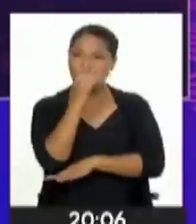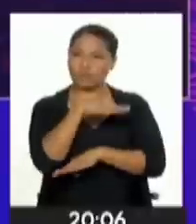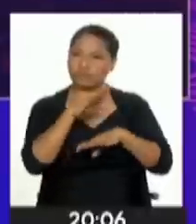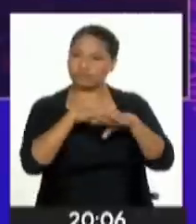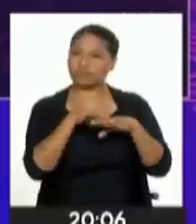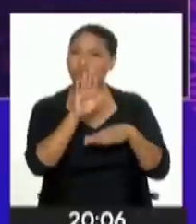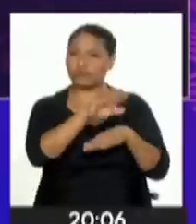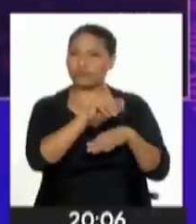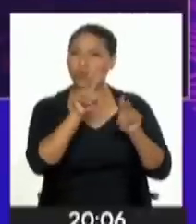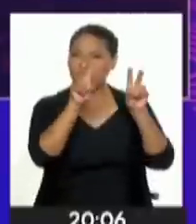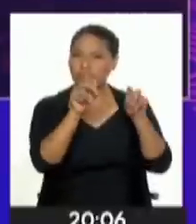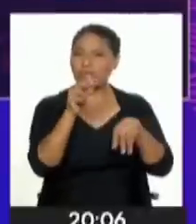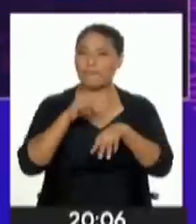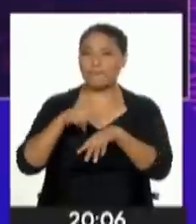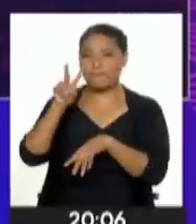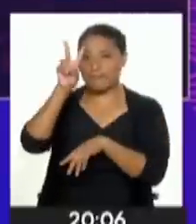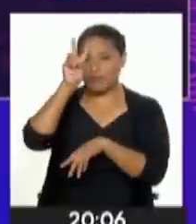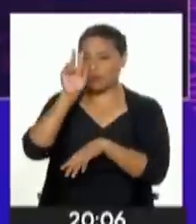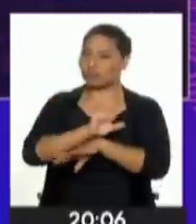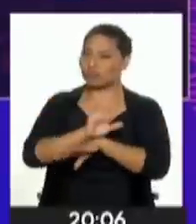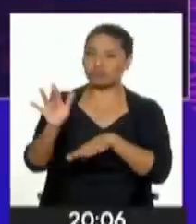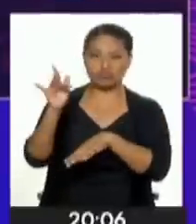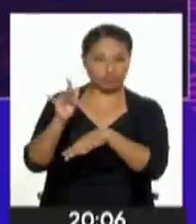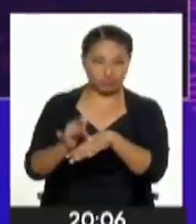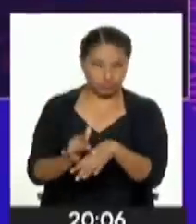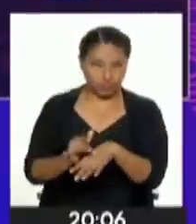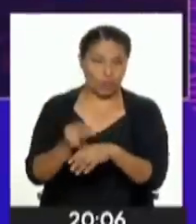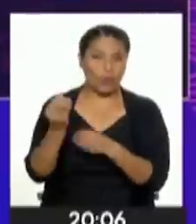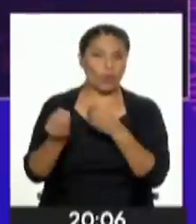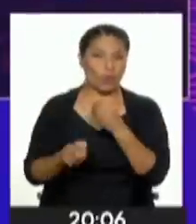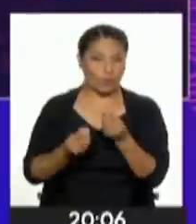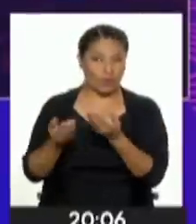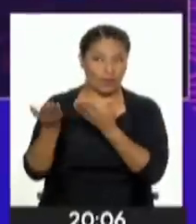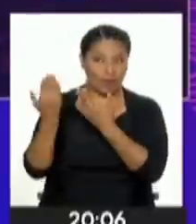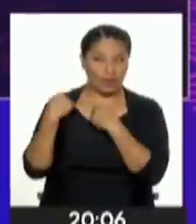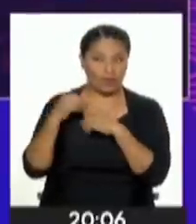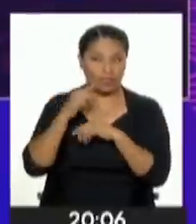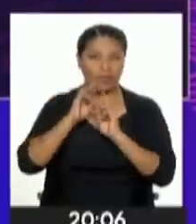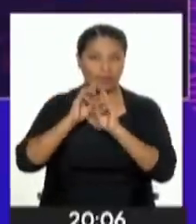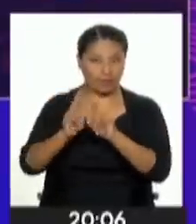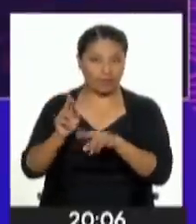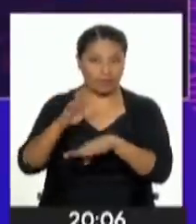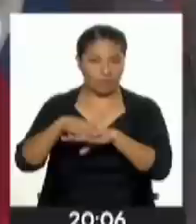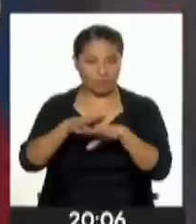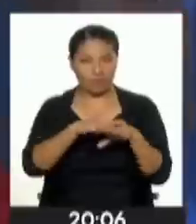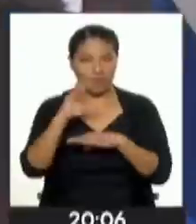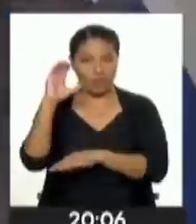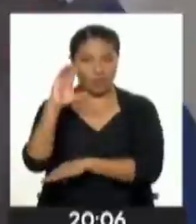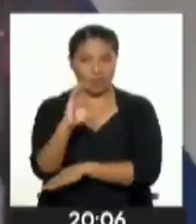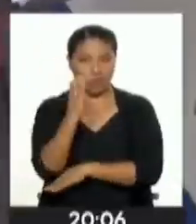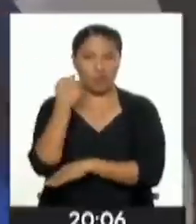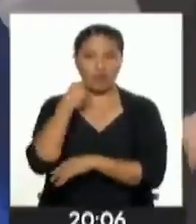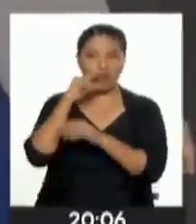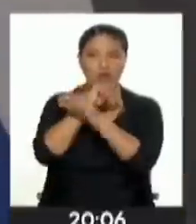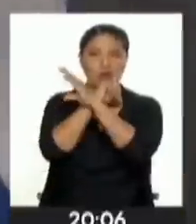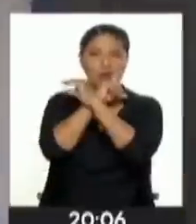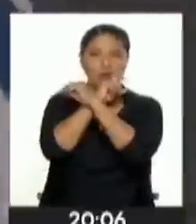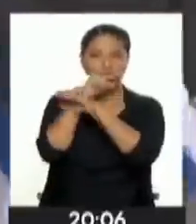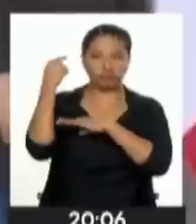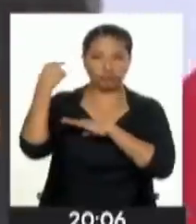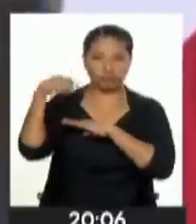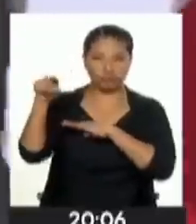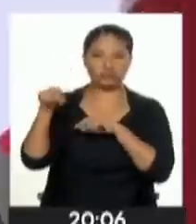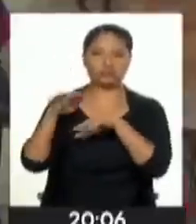volver a referirse a los asuntos internos del Perú. Esto en respuesta a la publicación del mandatario colombiano en su cuenta de Twitter, en